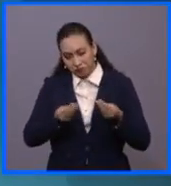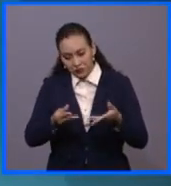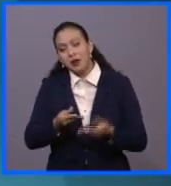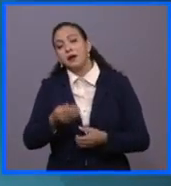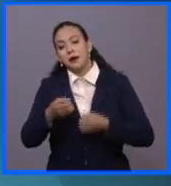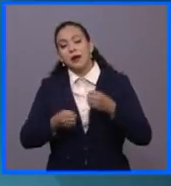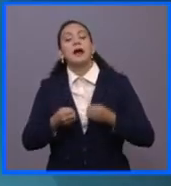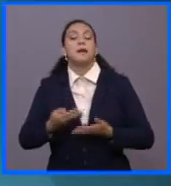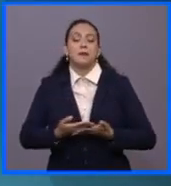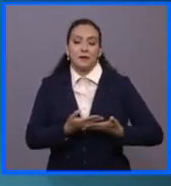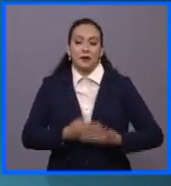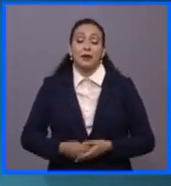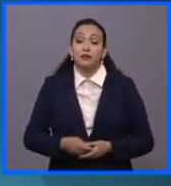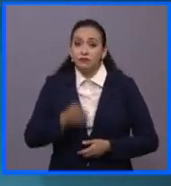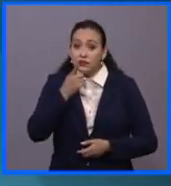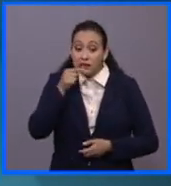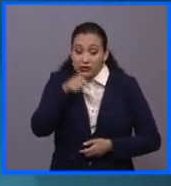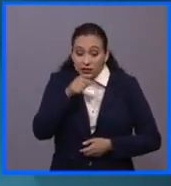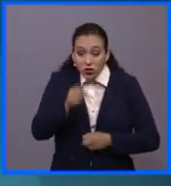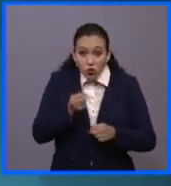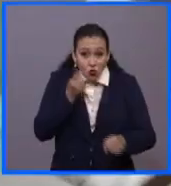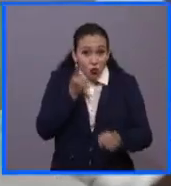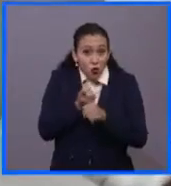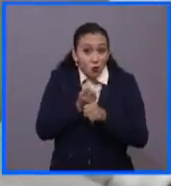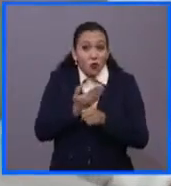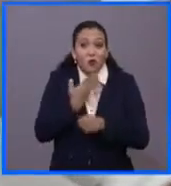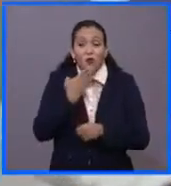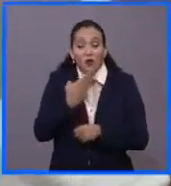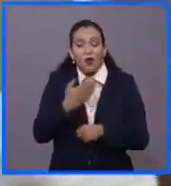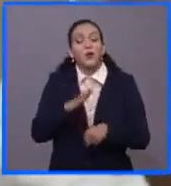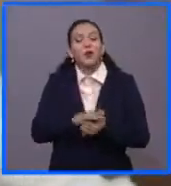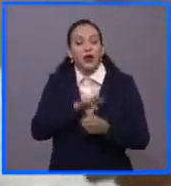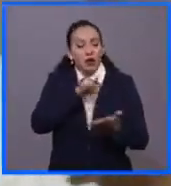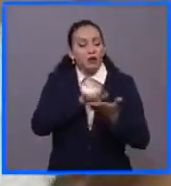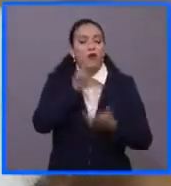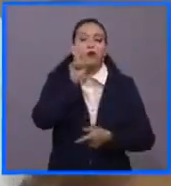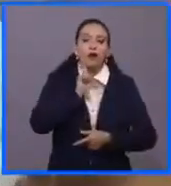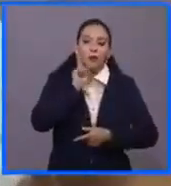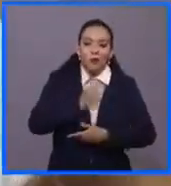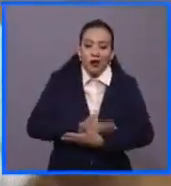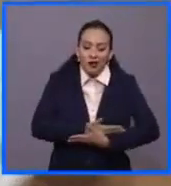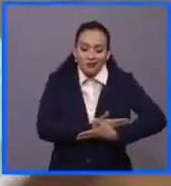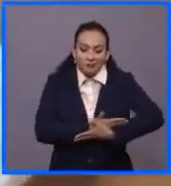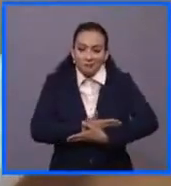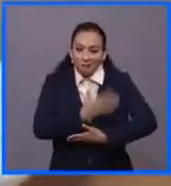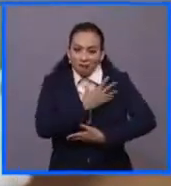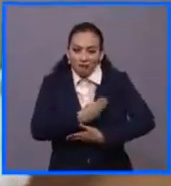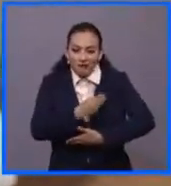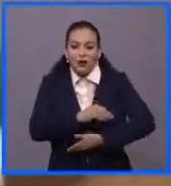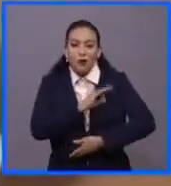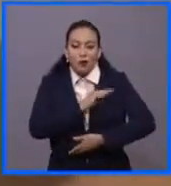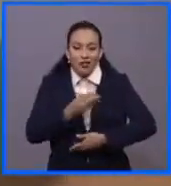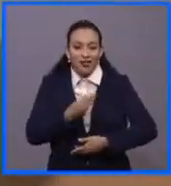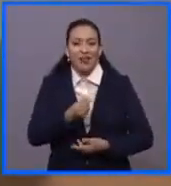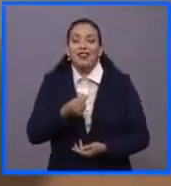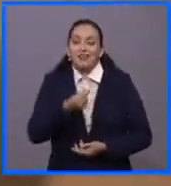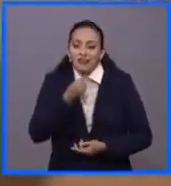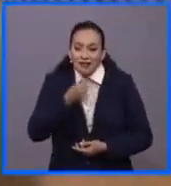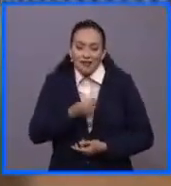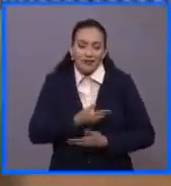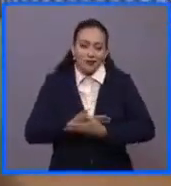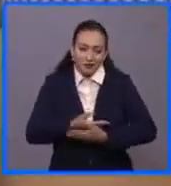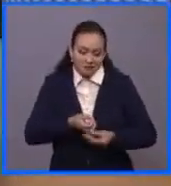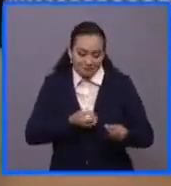Suprema Corte indicó que esta es una oportunidad para construir sistemas de apoyo sostenibles que impulsen esta práctica